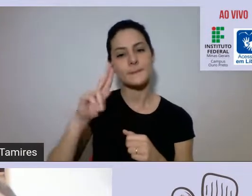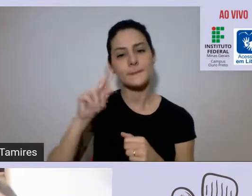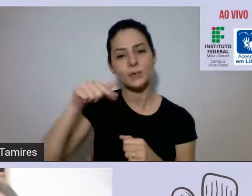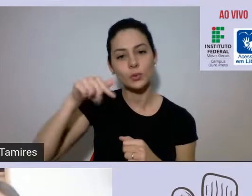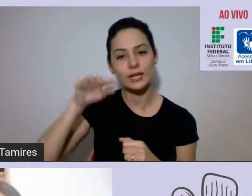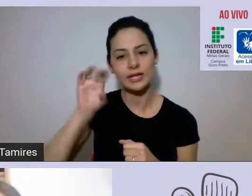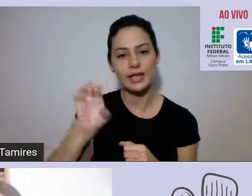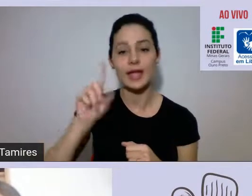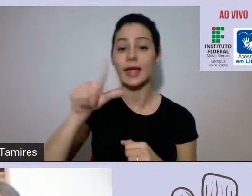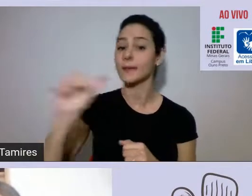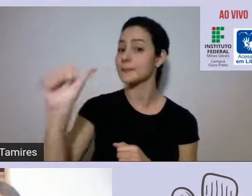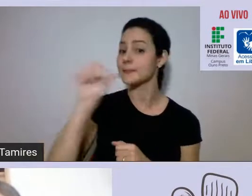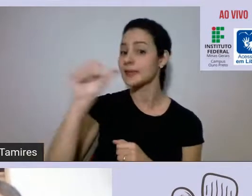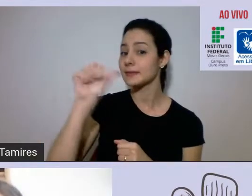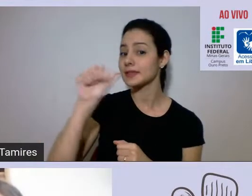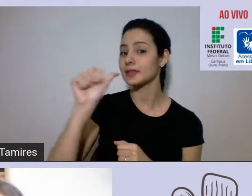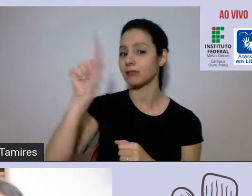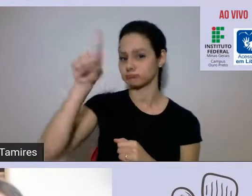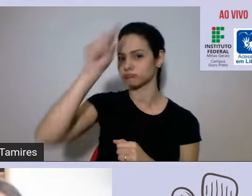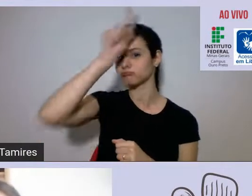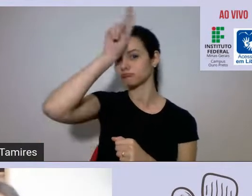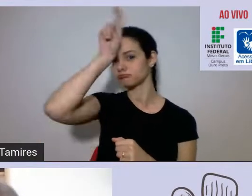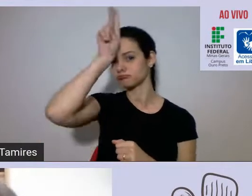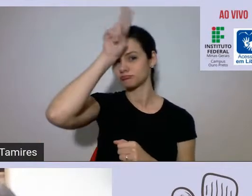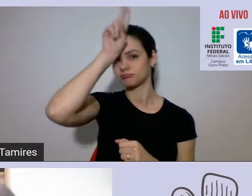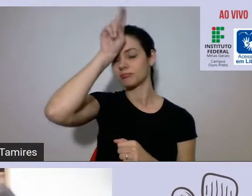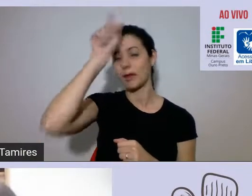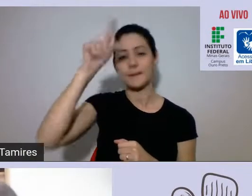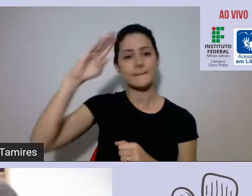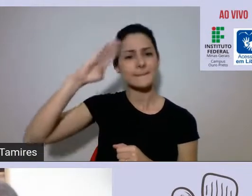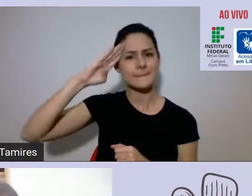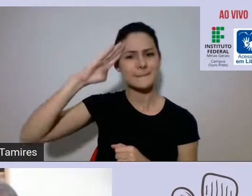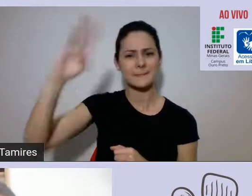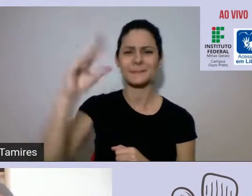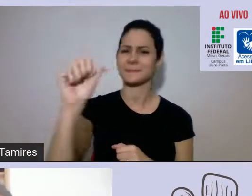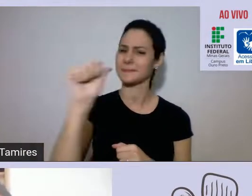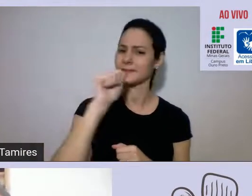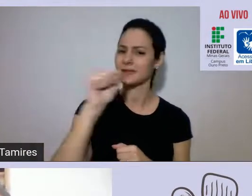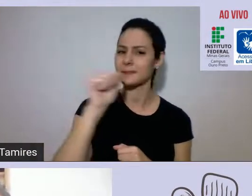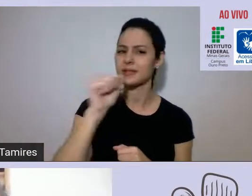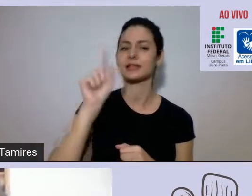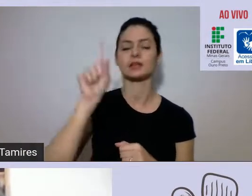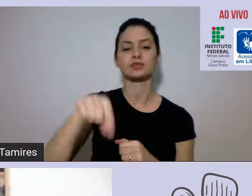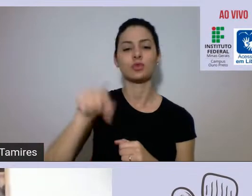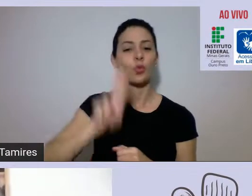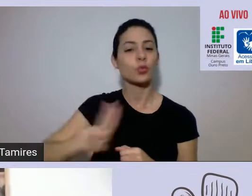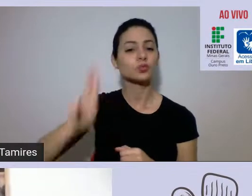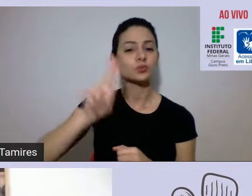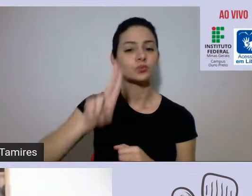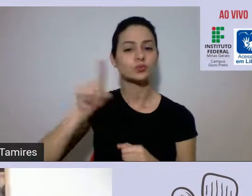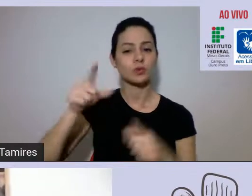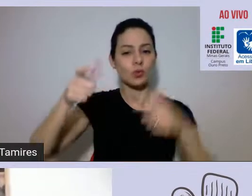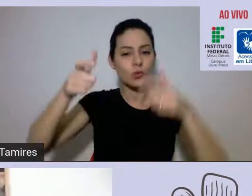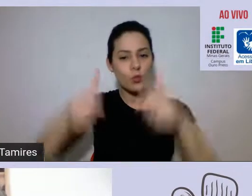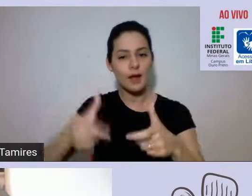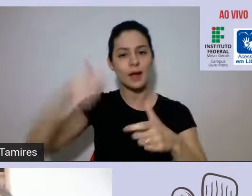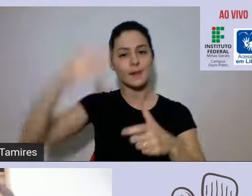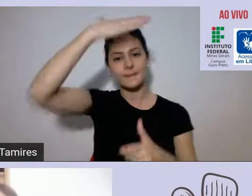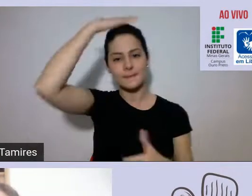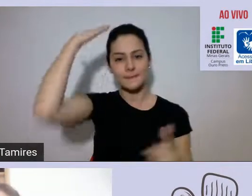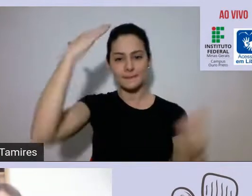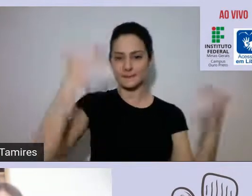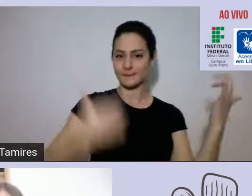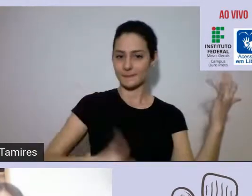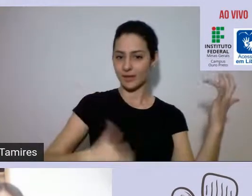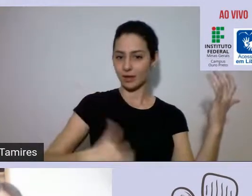es una bebida embriagante, es la principal bebida embriagante que se consumía y se consume en el centro de México, que se